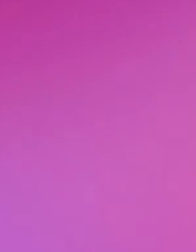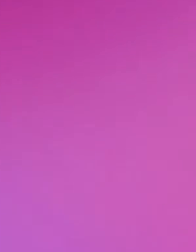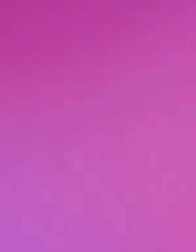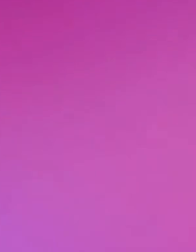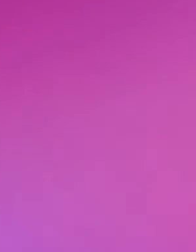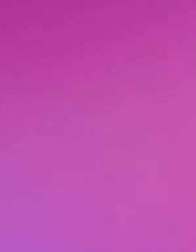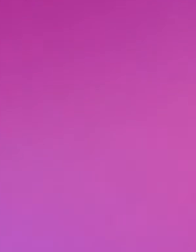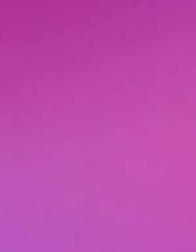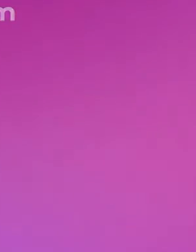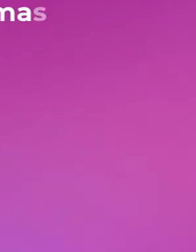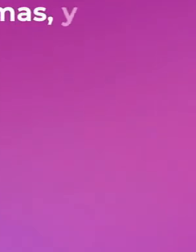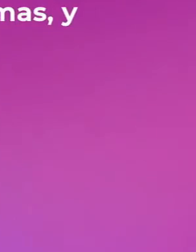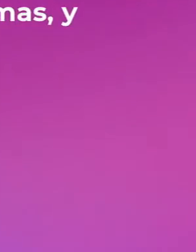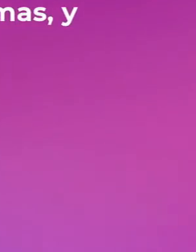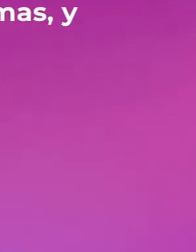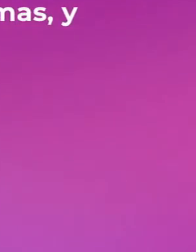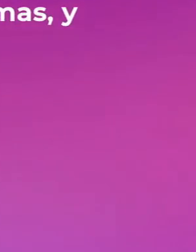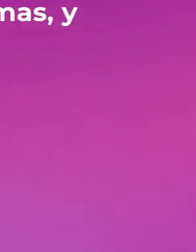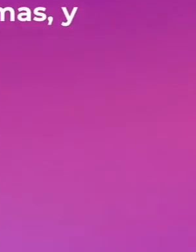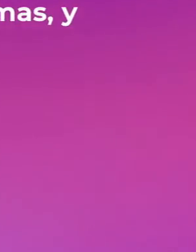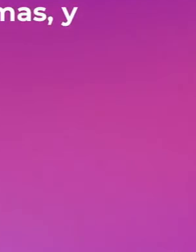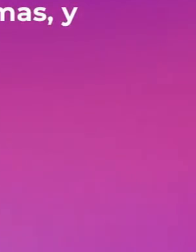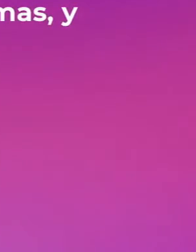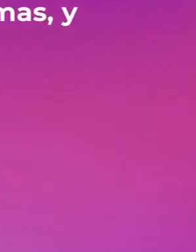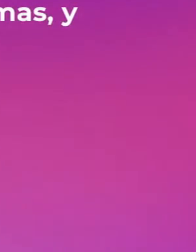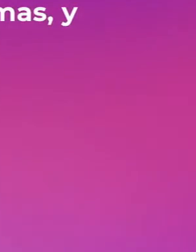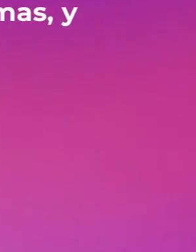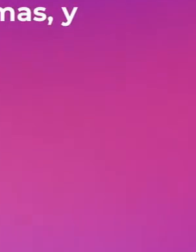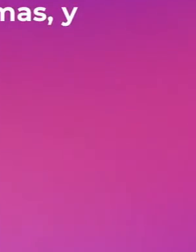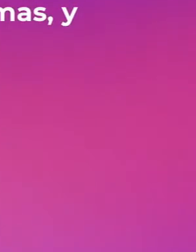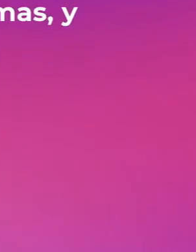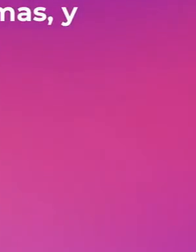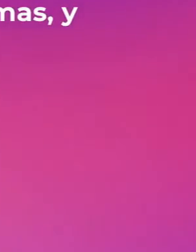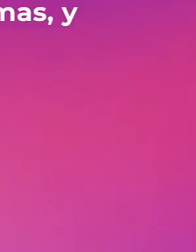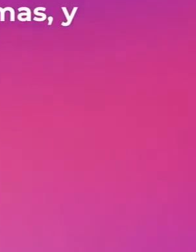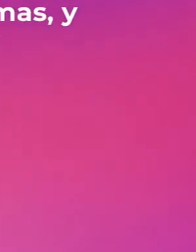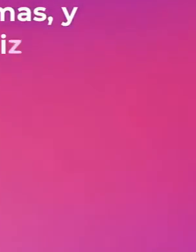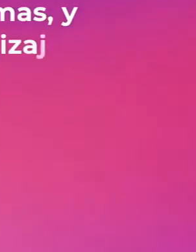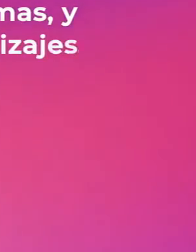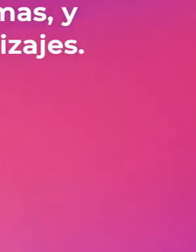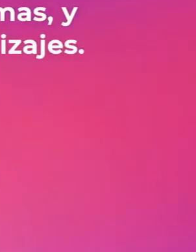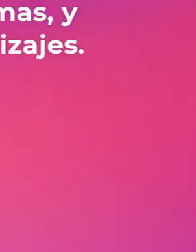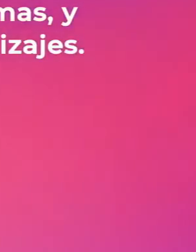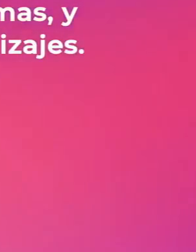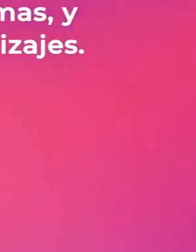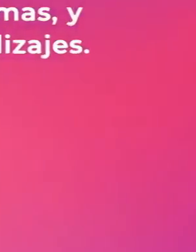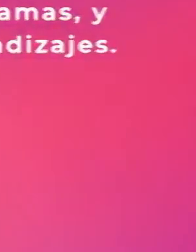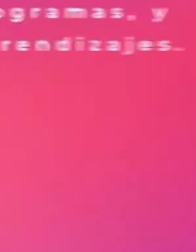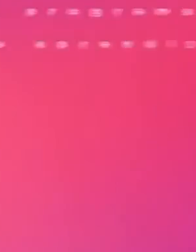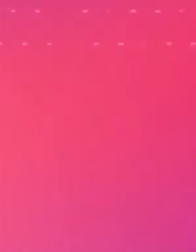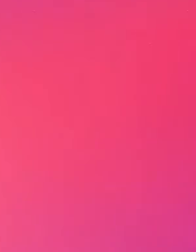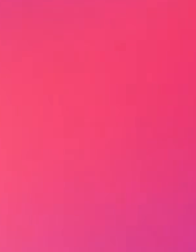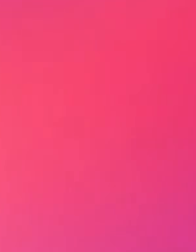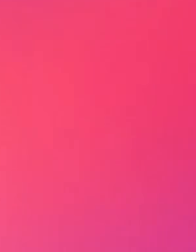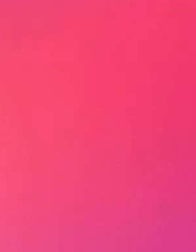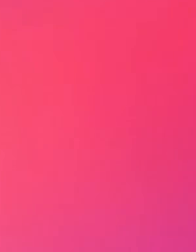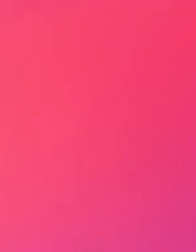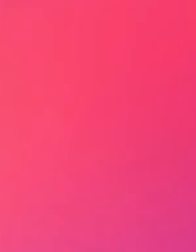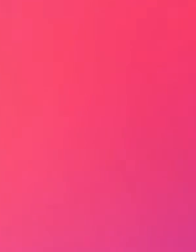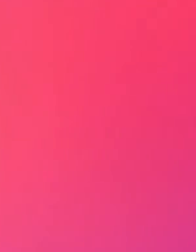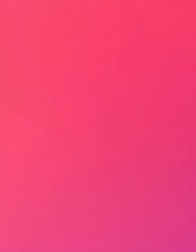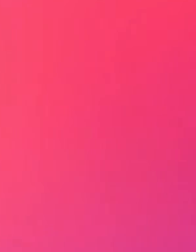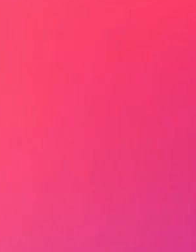aprendeencasa.cep.gov.mx, en donde podrás ver nuevamente los videos de los programas y además encontrarás actividades para fortalecer tus